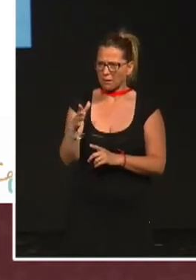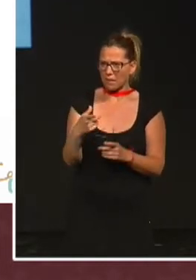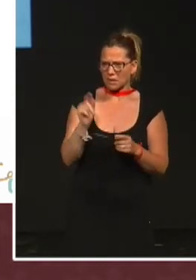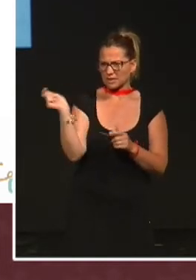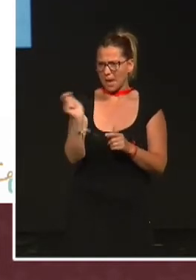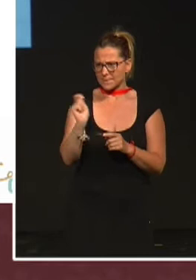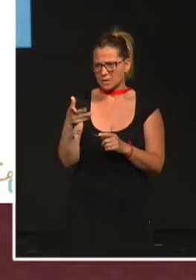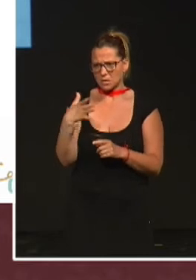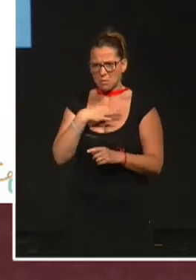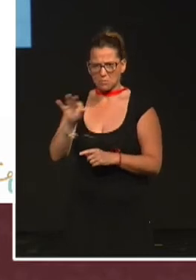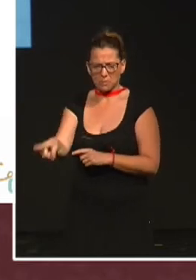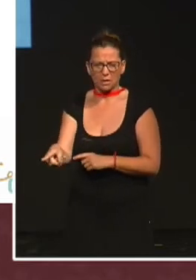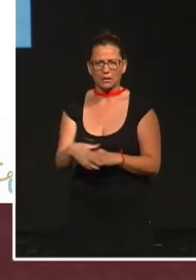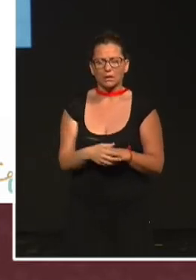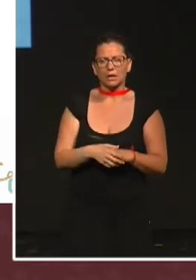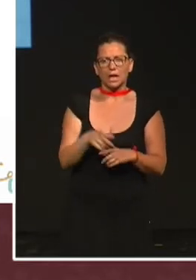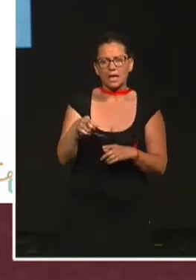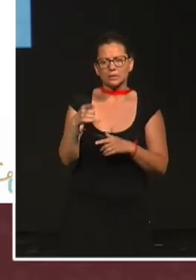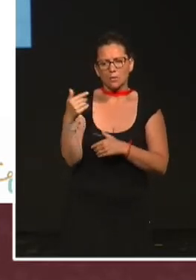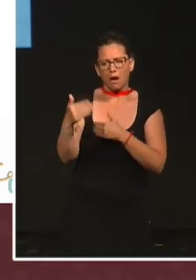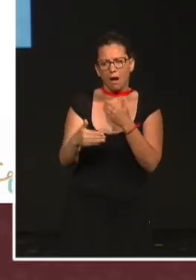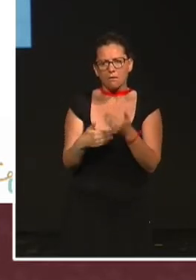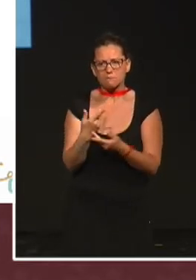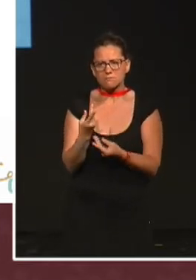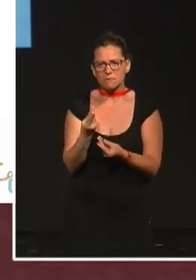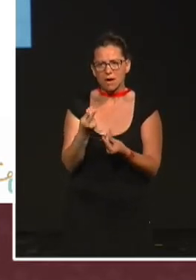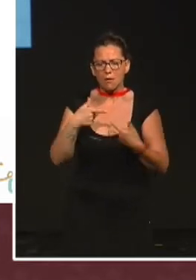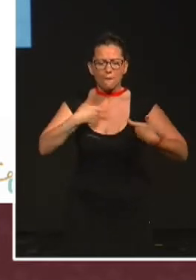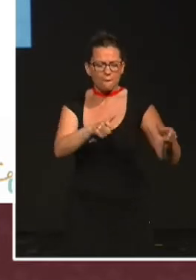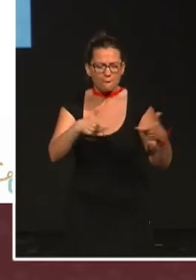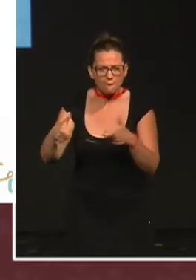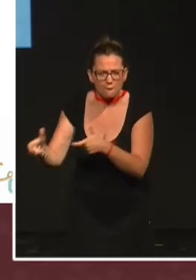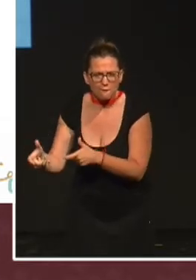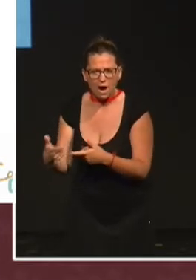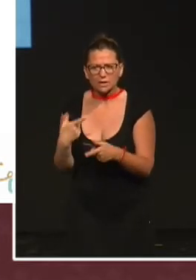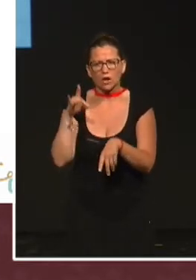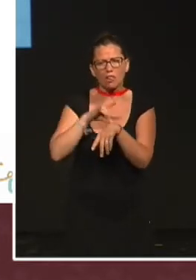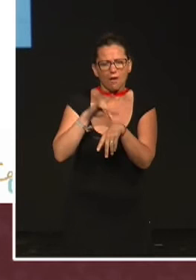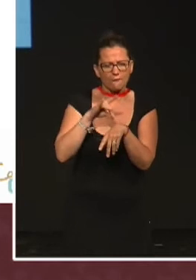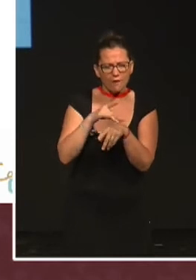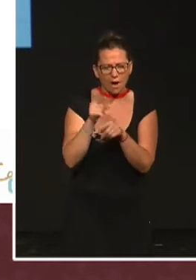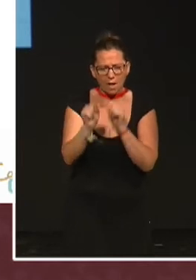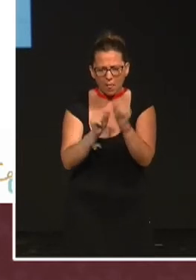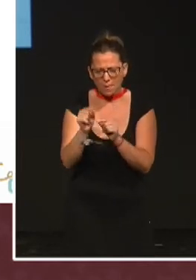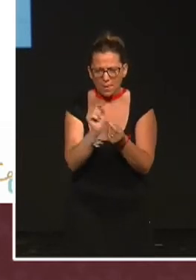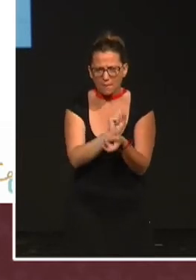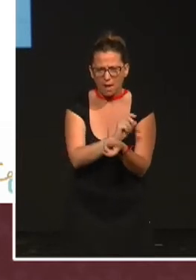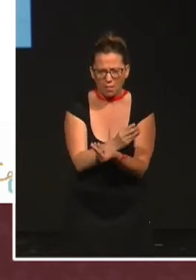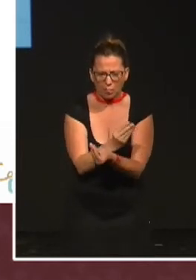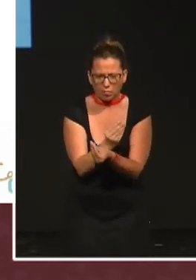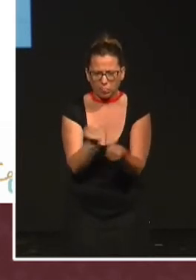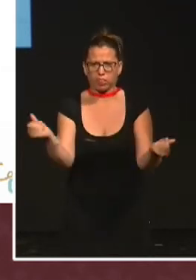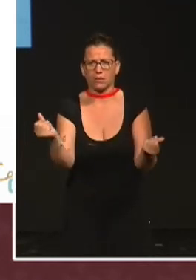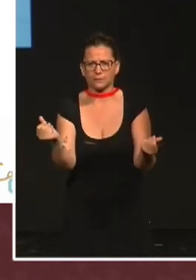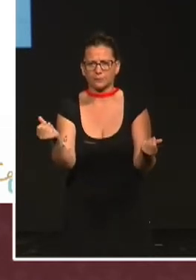sistema de higienización, es decir, va a eliminar cualquier patógeno, microorganismo patógeno que hubiera en la materia orgánica,